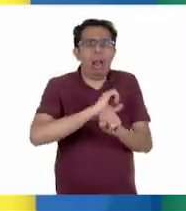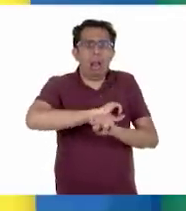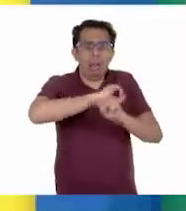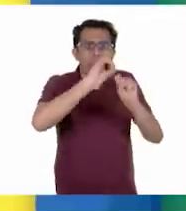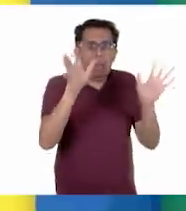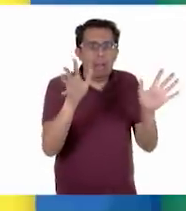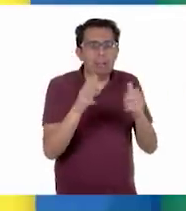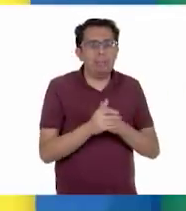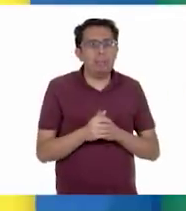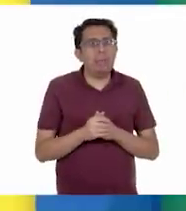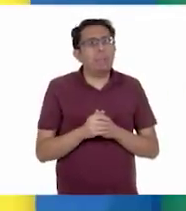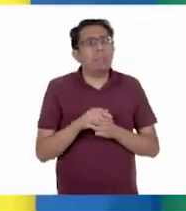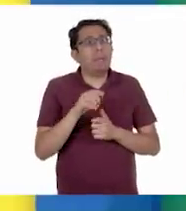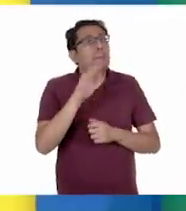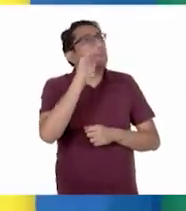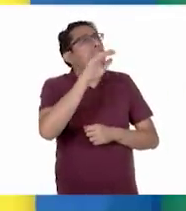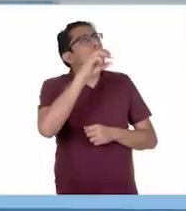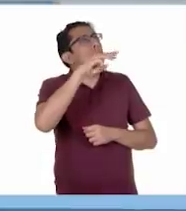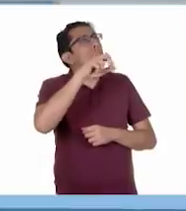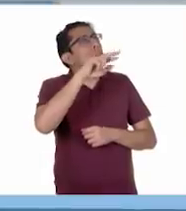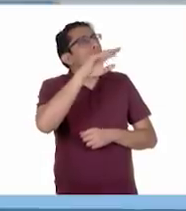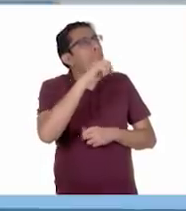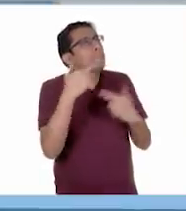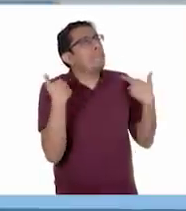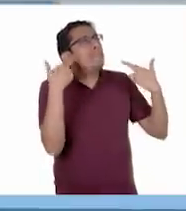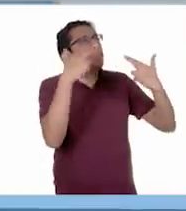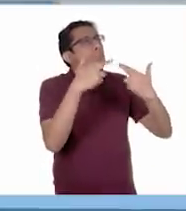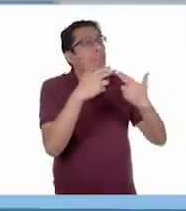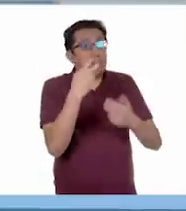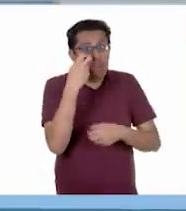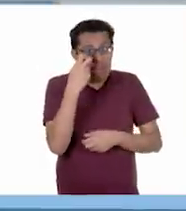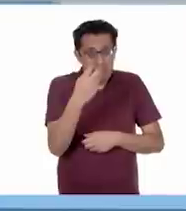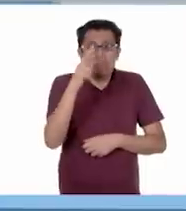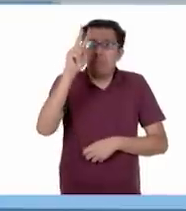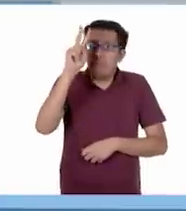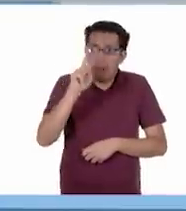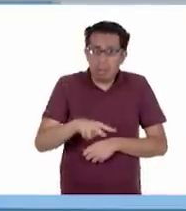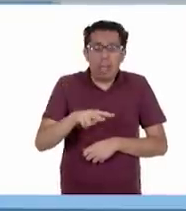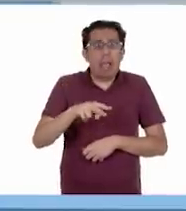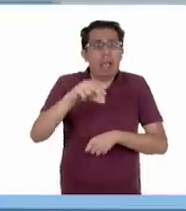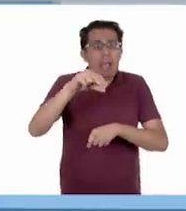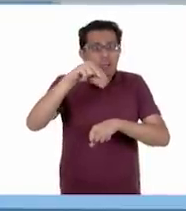Exactamente. María, ¿Sí? Maestra, sí es cierto lo que dijo la doctora Luz.